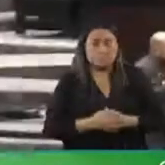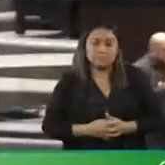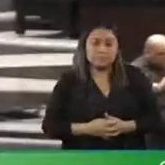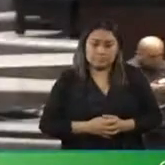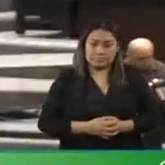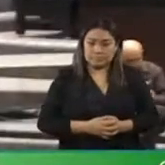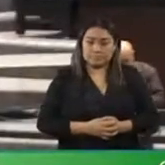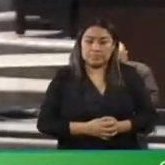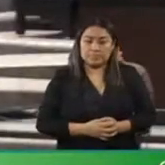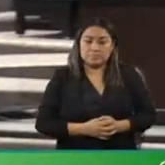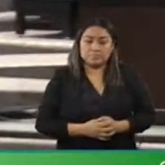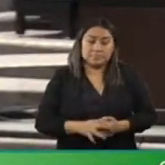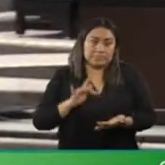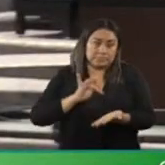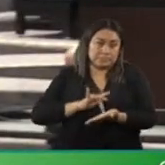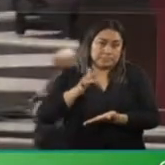ya Muchas gracias tiene ahora el uso